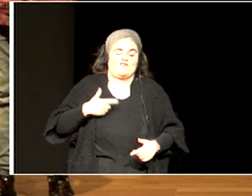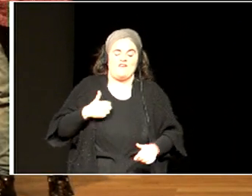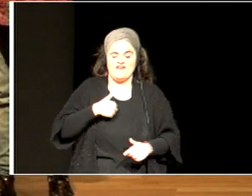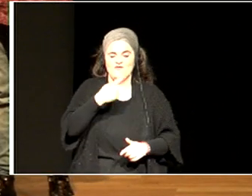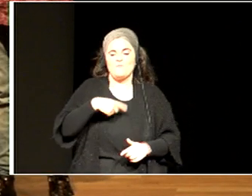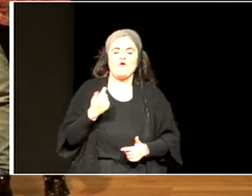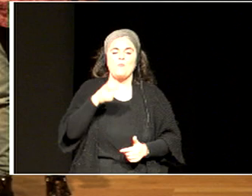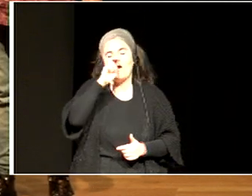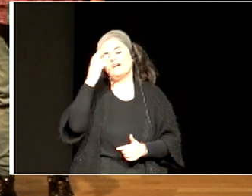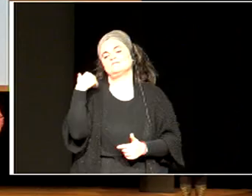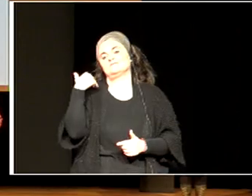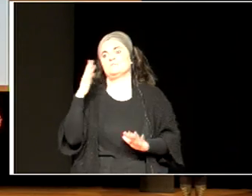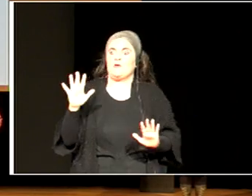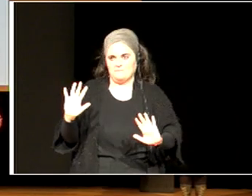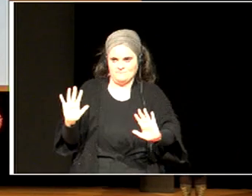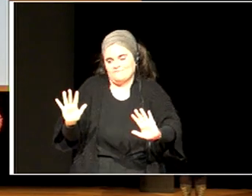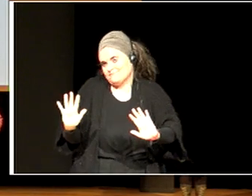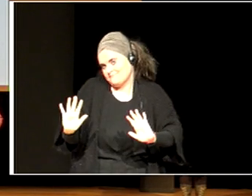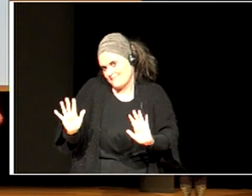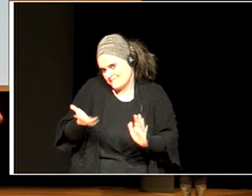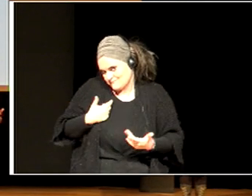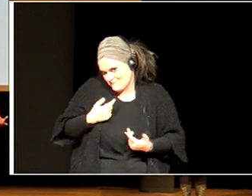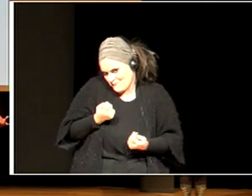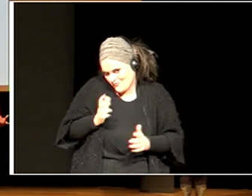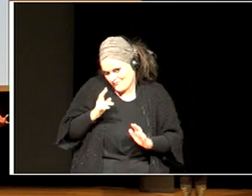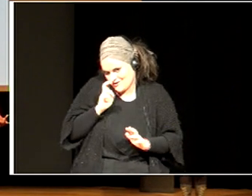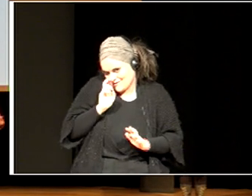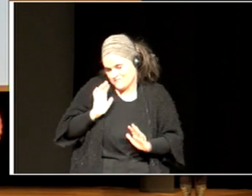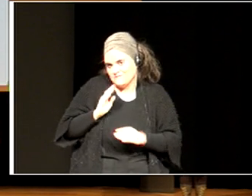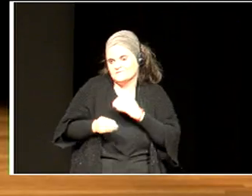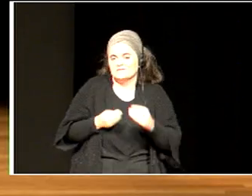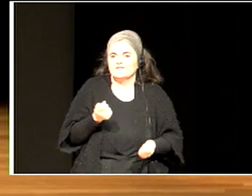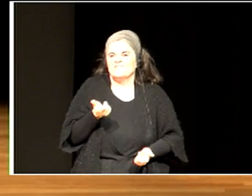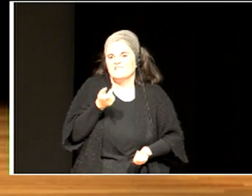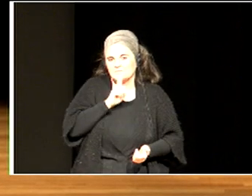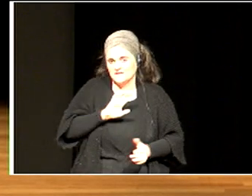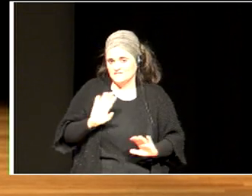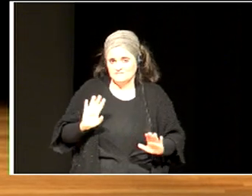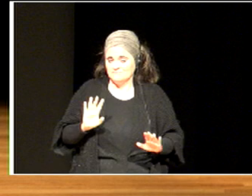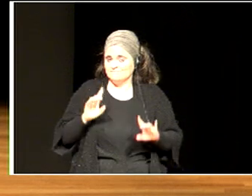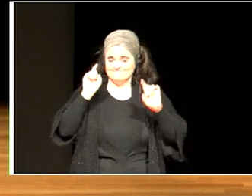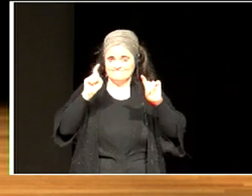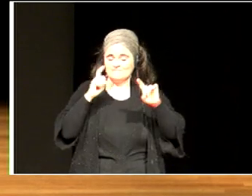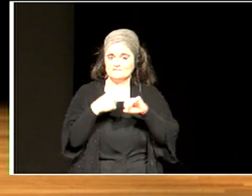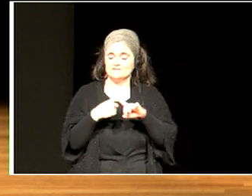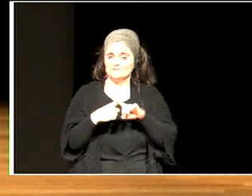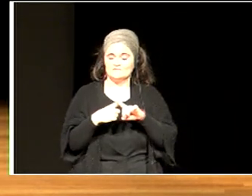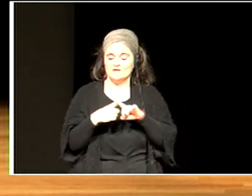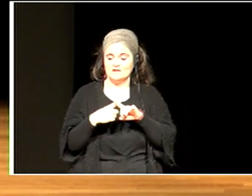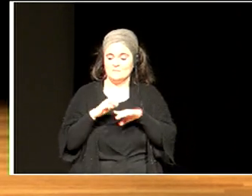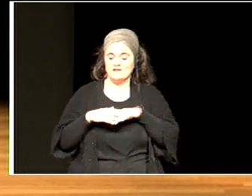lo voy contando ya lo hemos hecho muy mal con respecto a la educación sexual de la siguiente generación